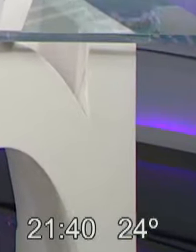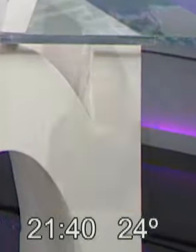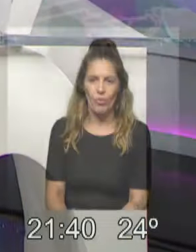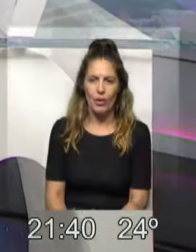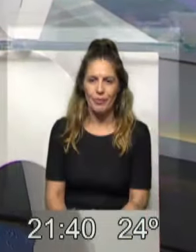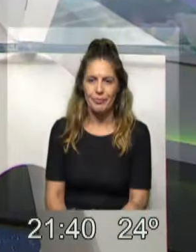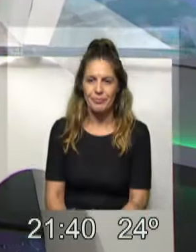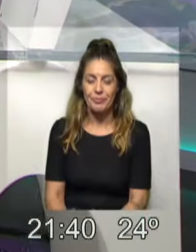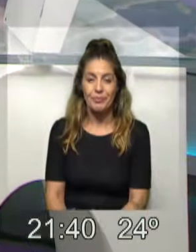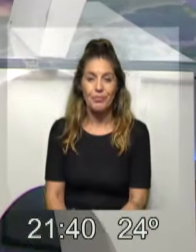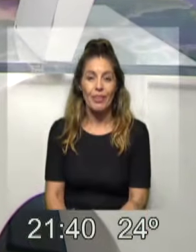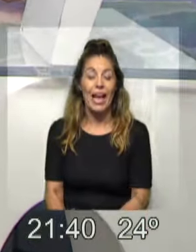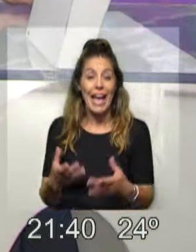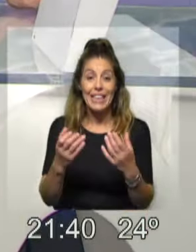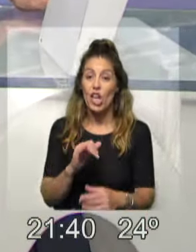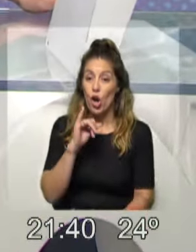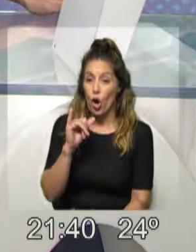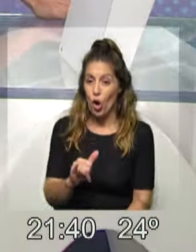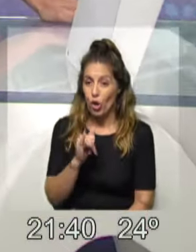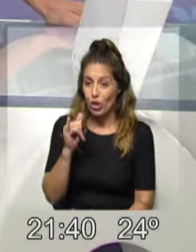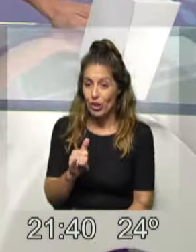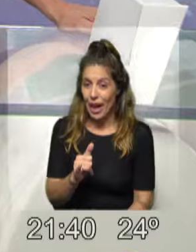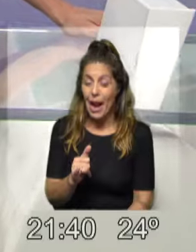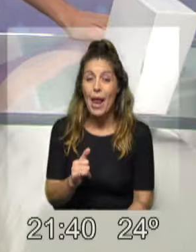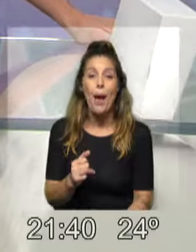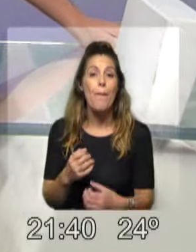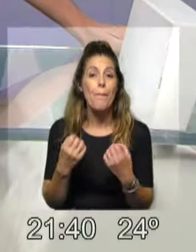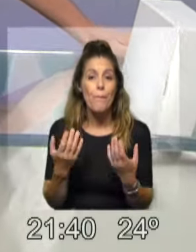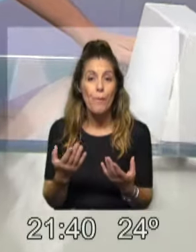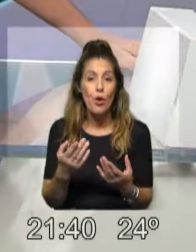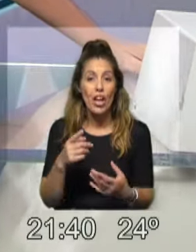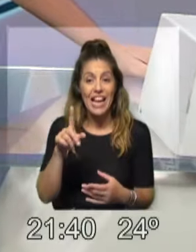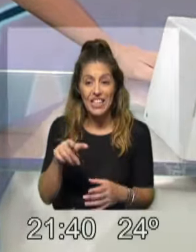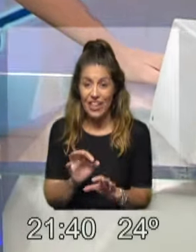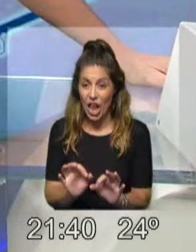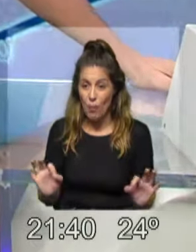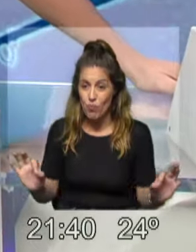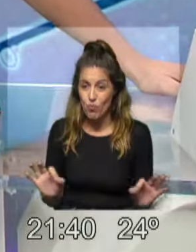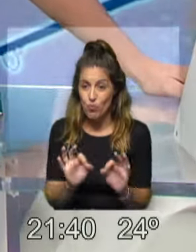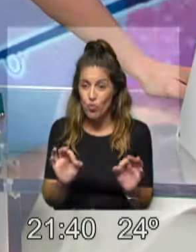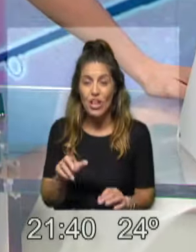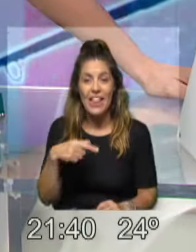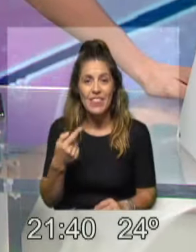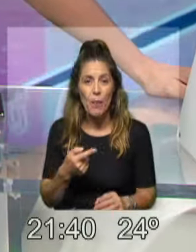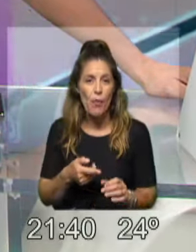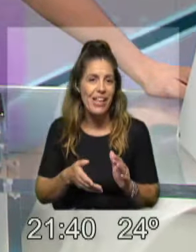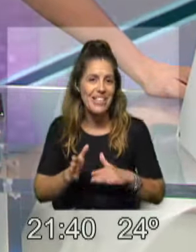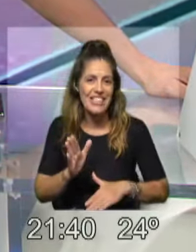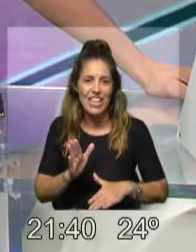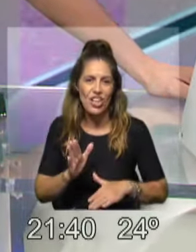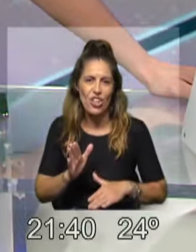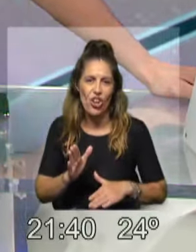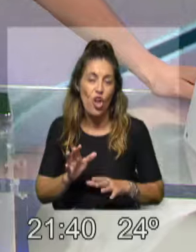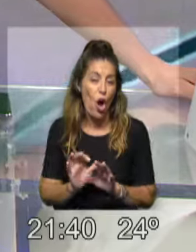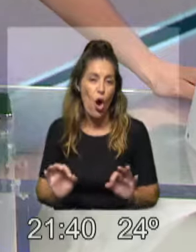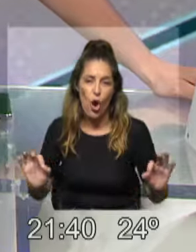Pablito, ¿sabes qué? Le quiero contar a la gente, porque ahora se viene la música y después está bueno irnos así como con la música.